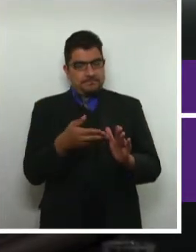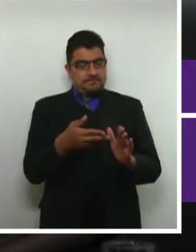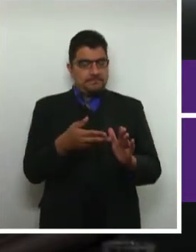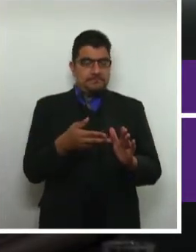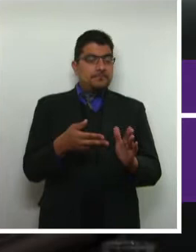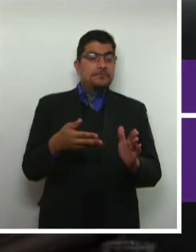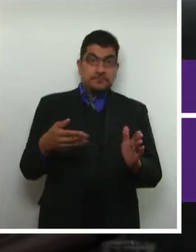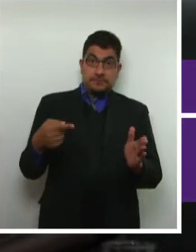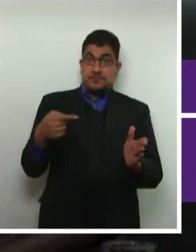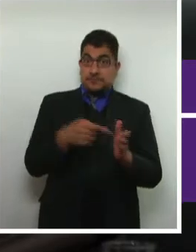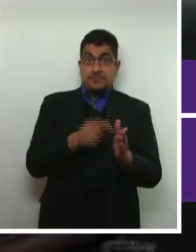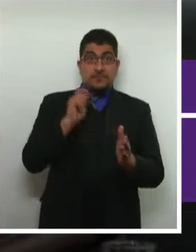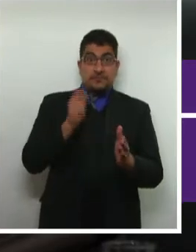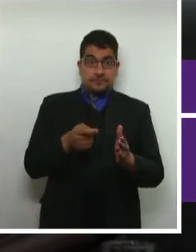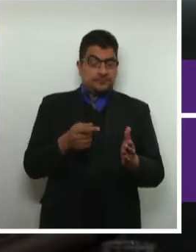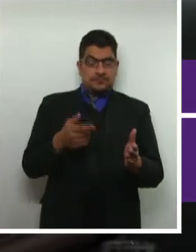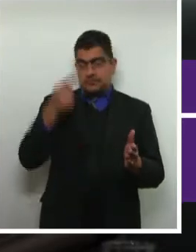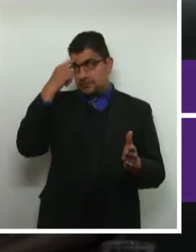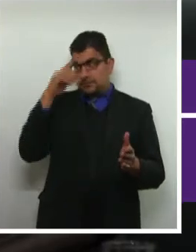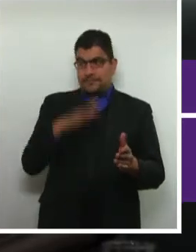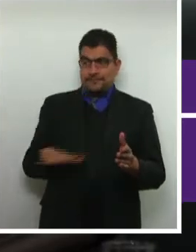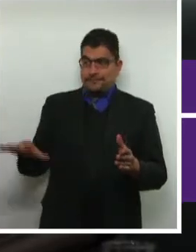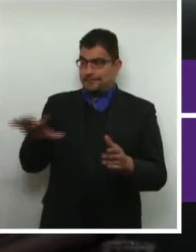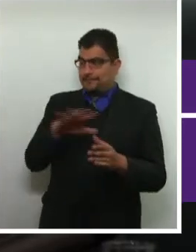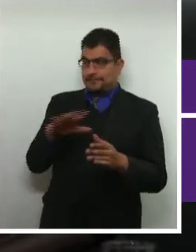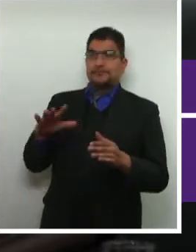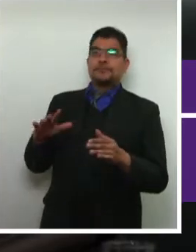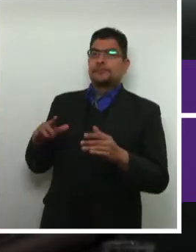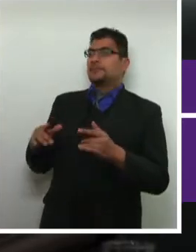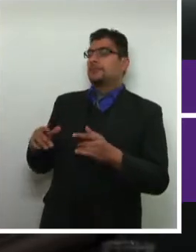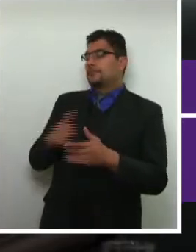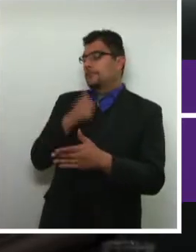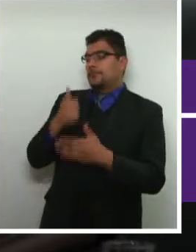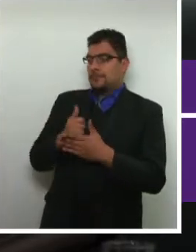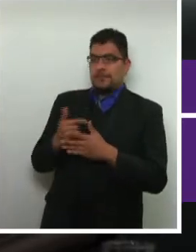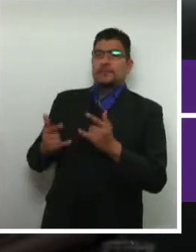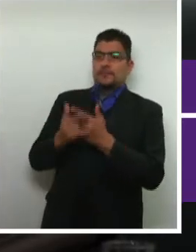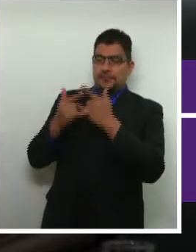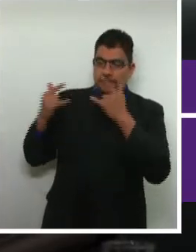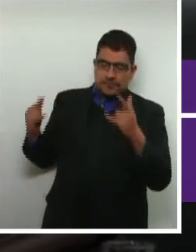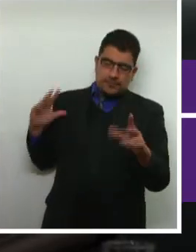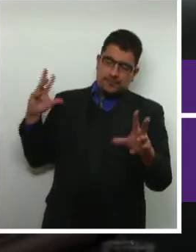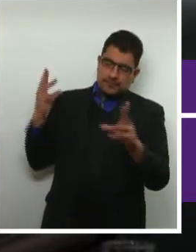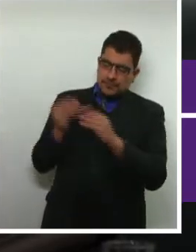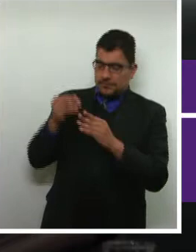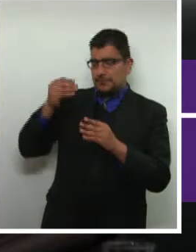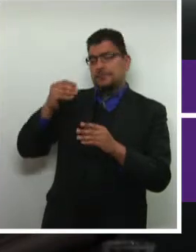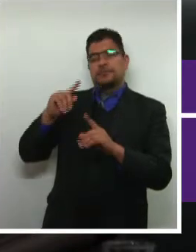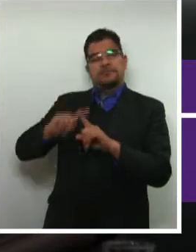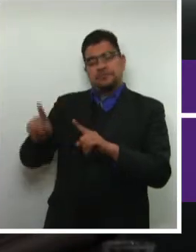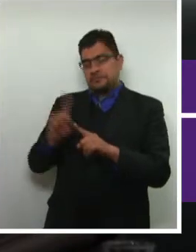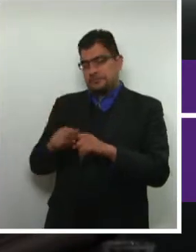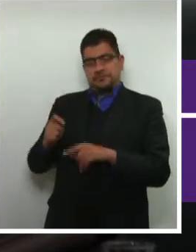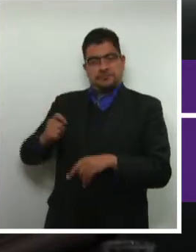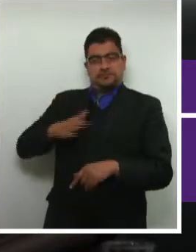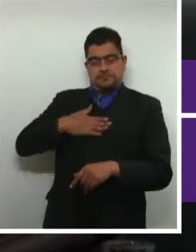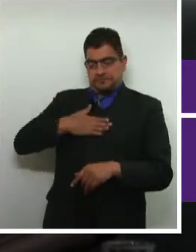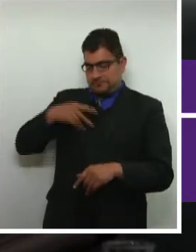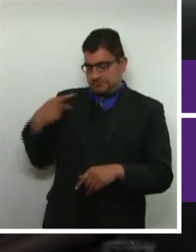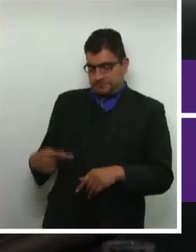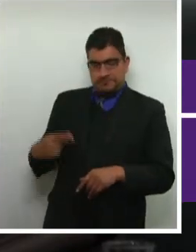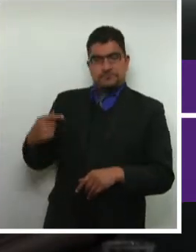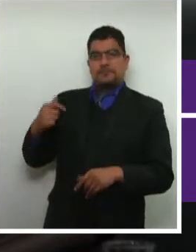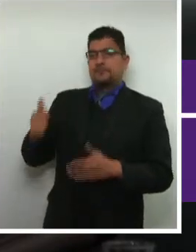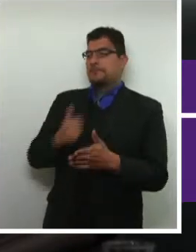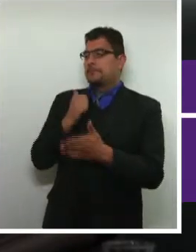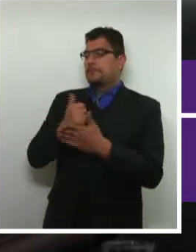por lo que representa su contenido para la preservación de la historia, de la memoria, de la identidad de los que vivimos